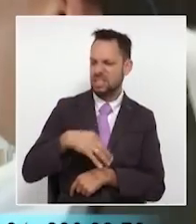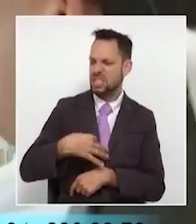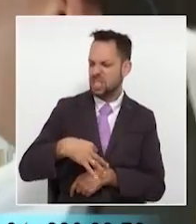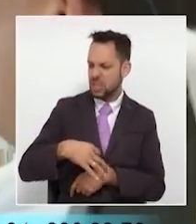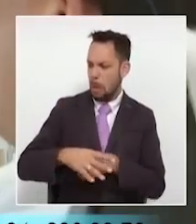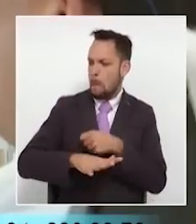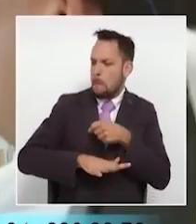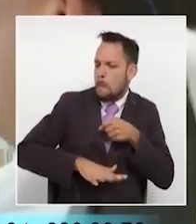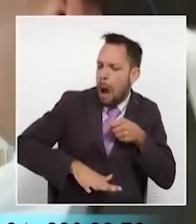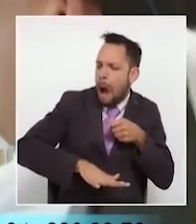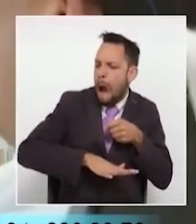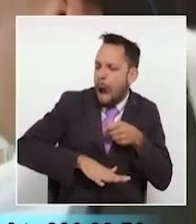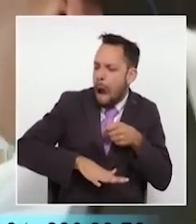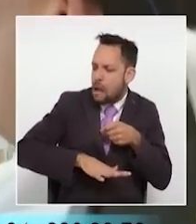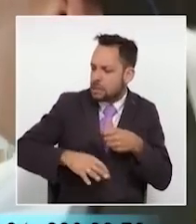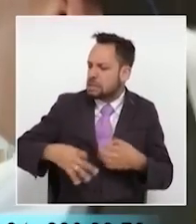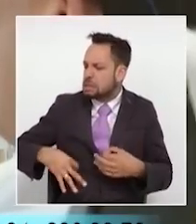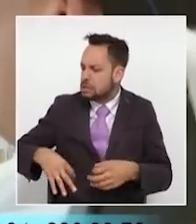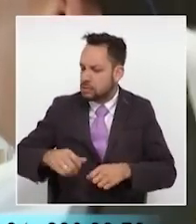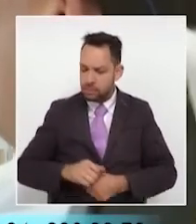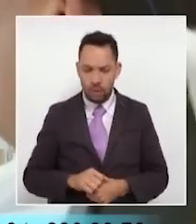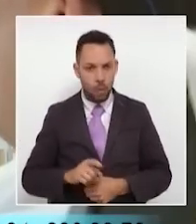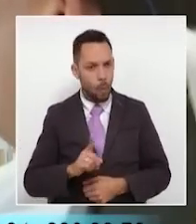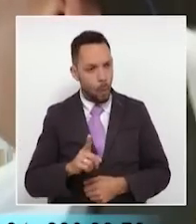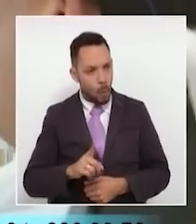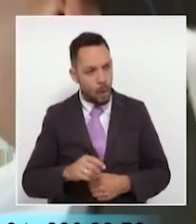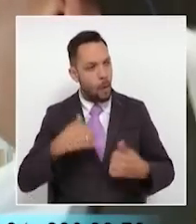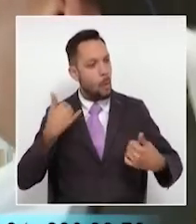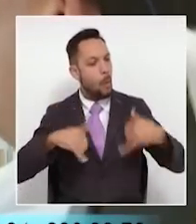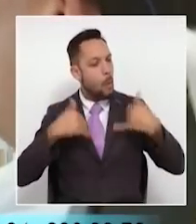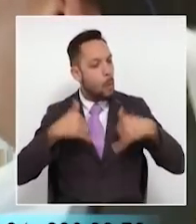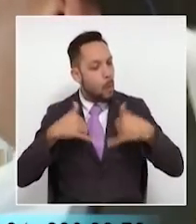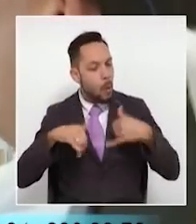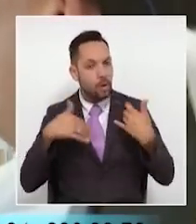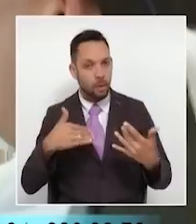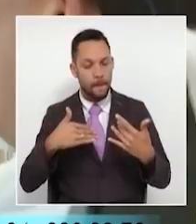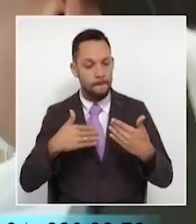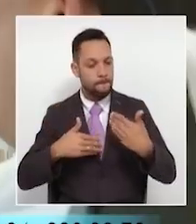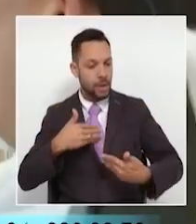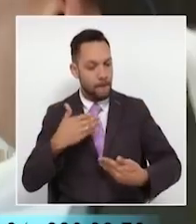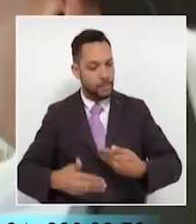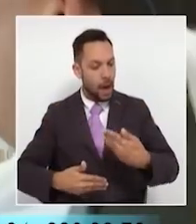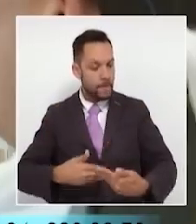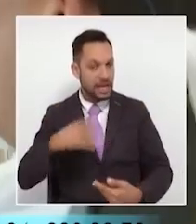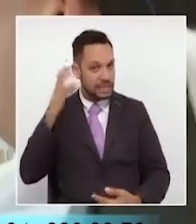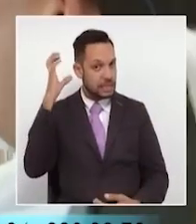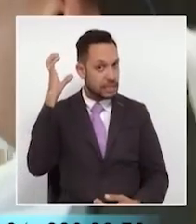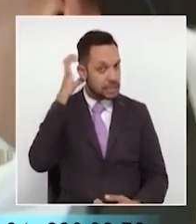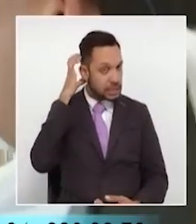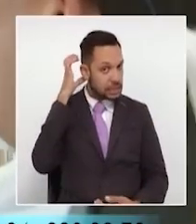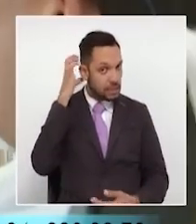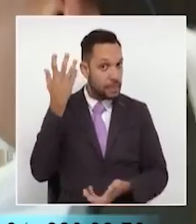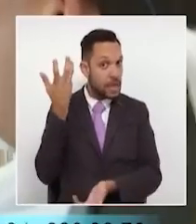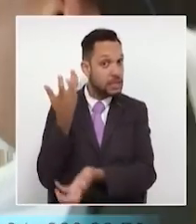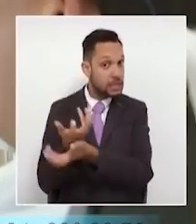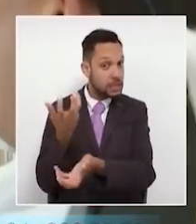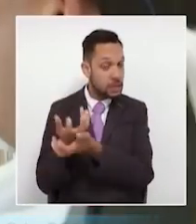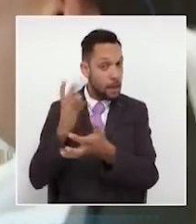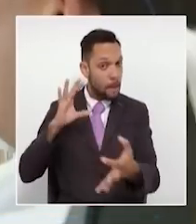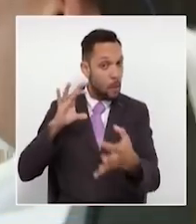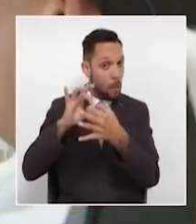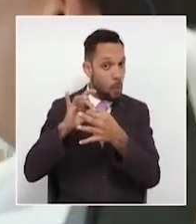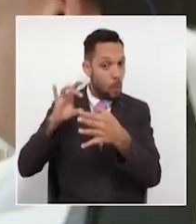importante porque son juegos que se han llegados a ellos a través de los avances de las neurociencias y además son juegos guiados